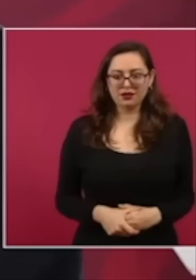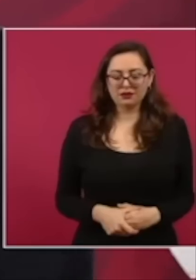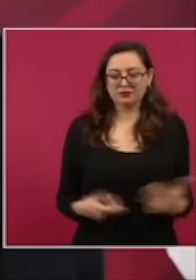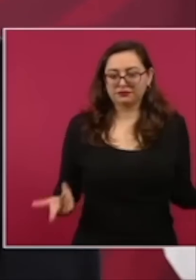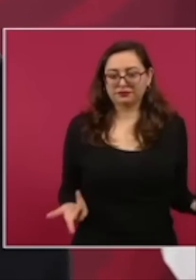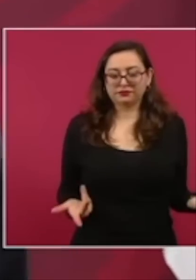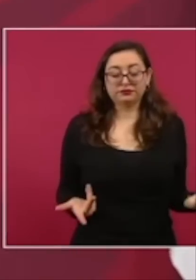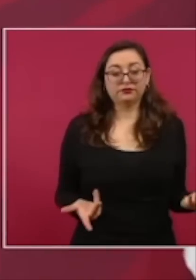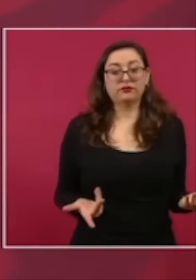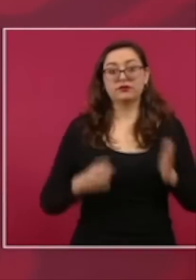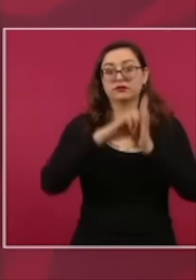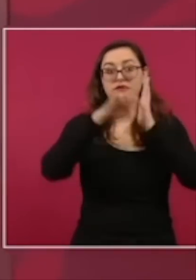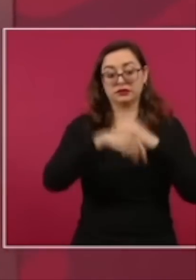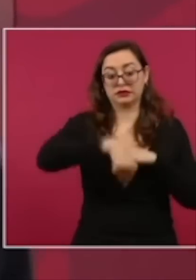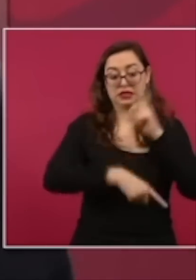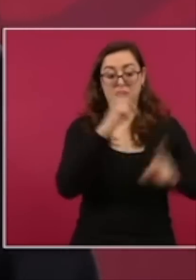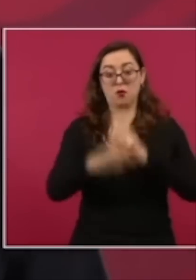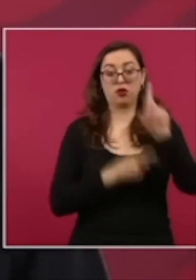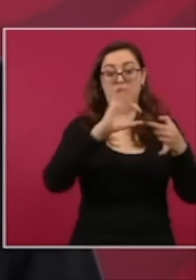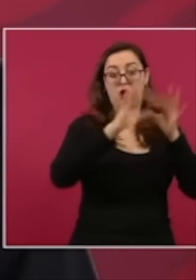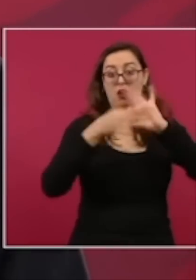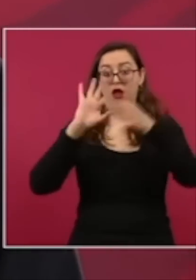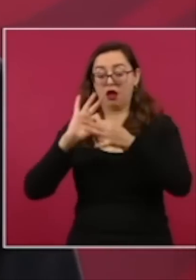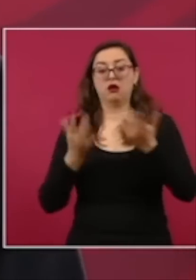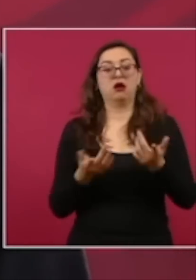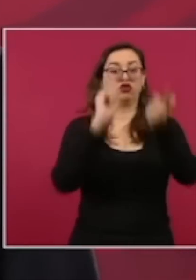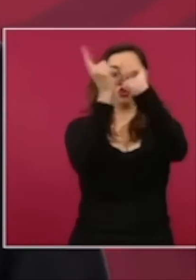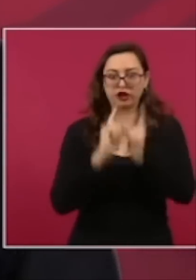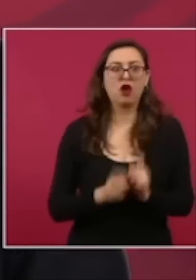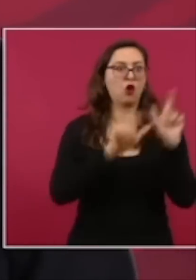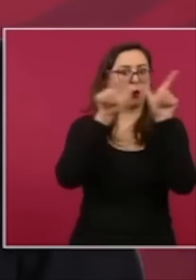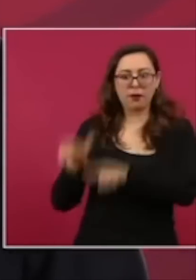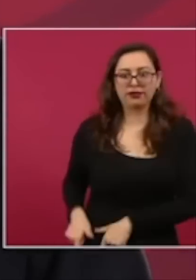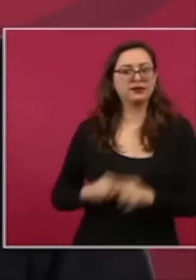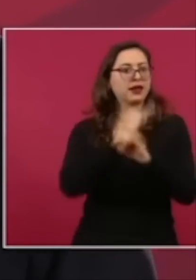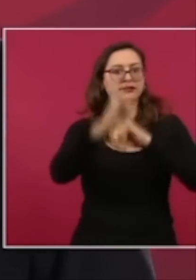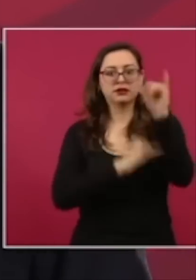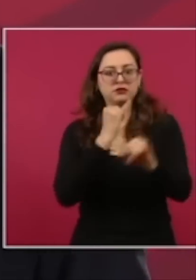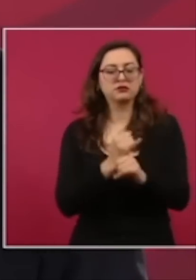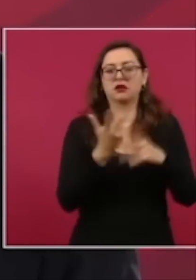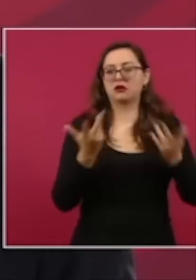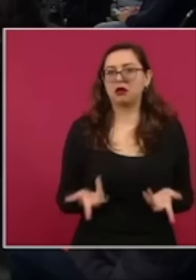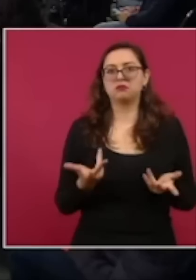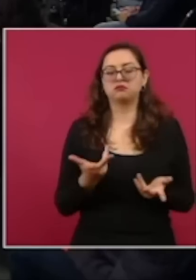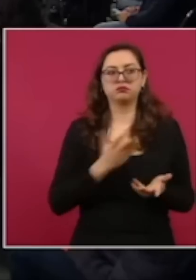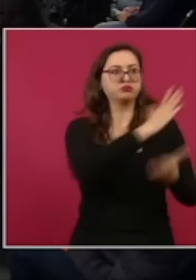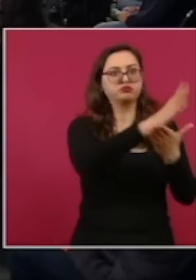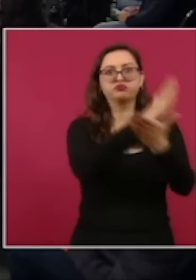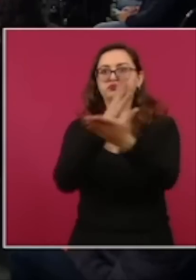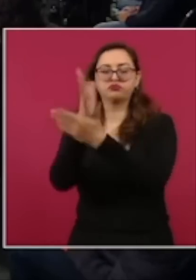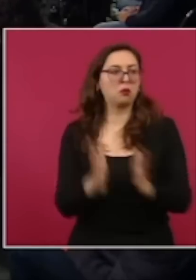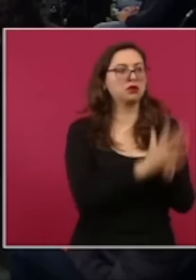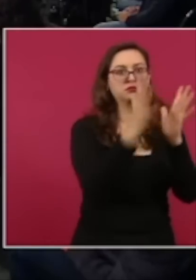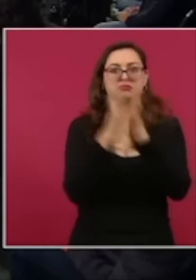olímpicos, quienes participan en competencias internacionales, traen sus entrenadores. Ahora